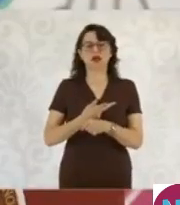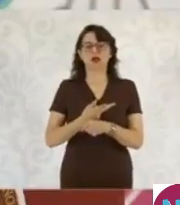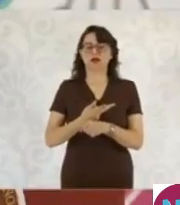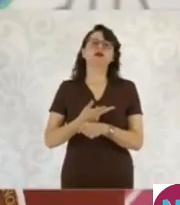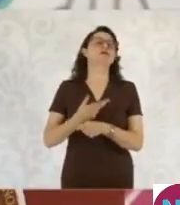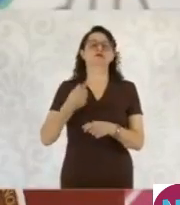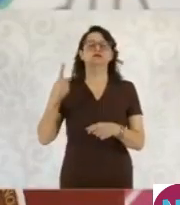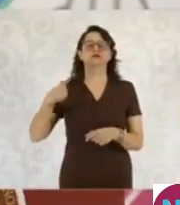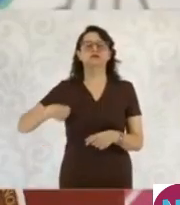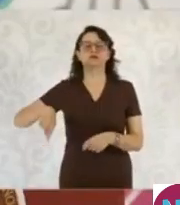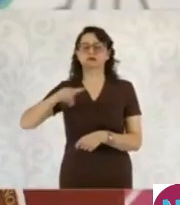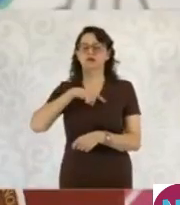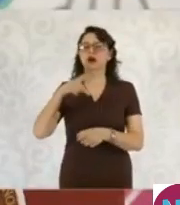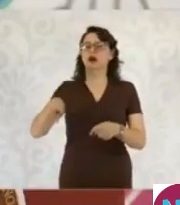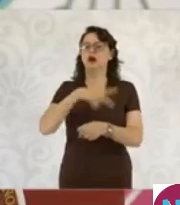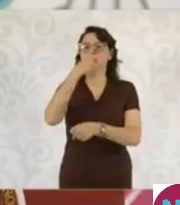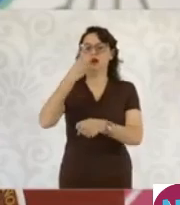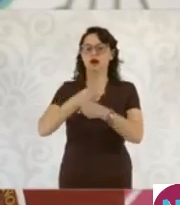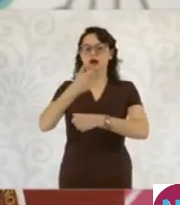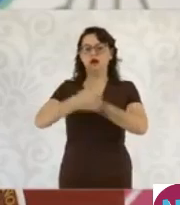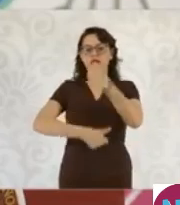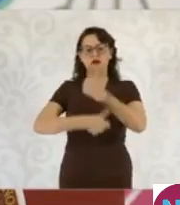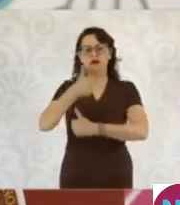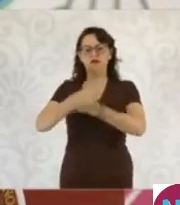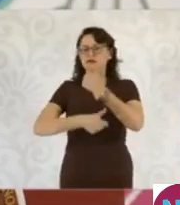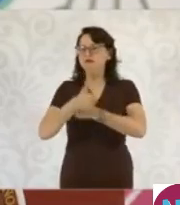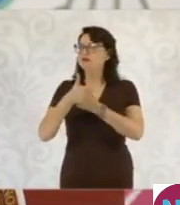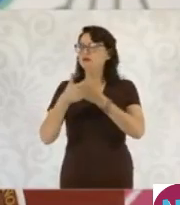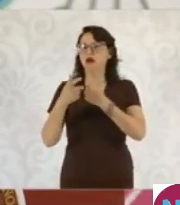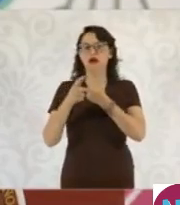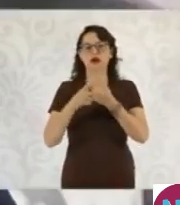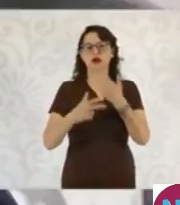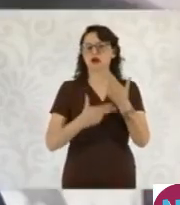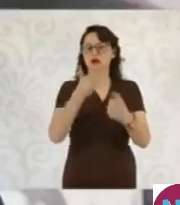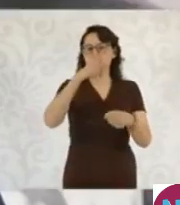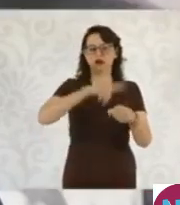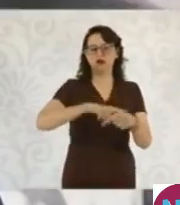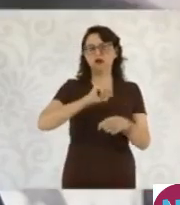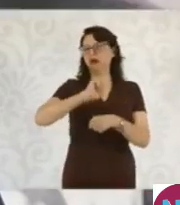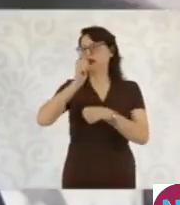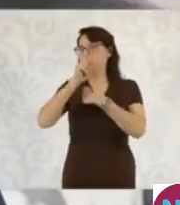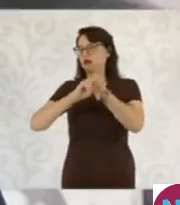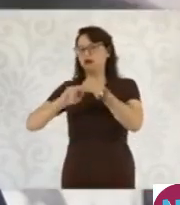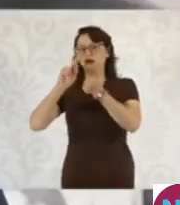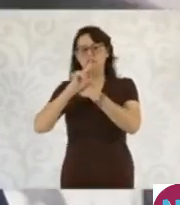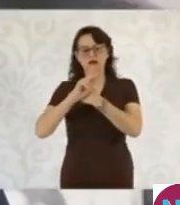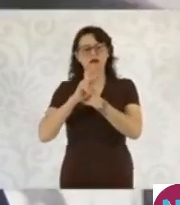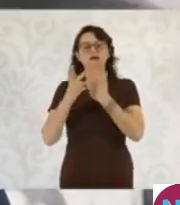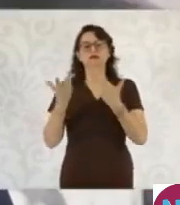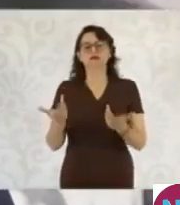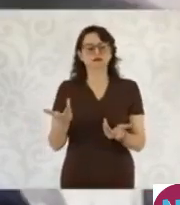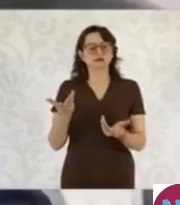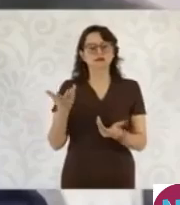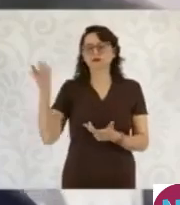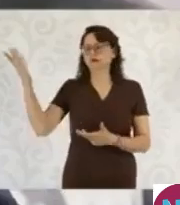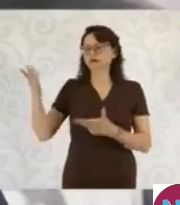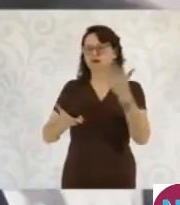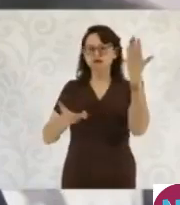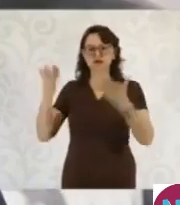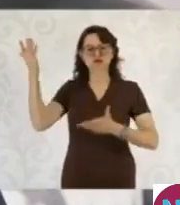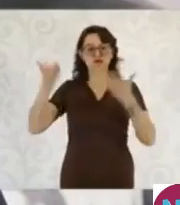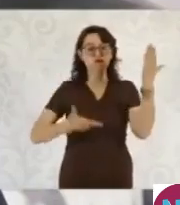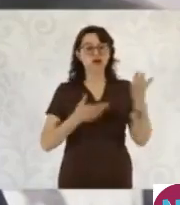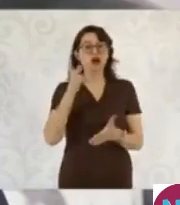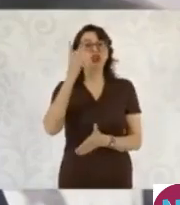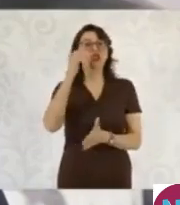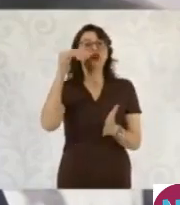cualquier proveedor internacional o nacional que participara. Recibimos para estos 399 medicamentos casi 2,000